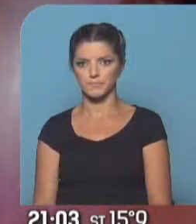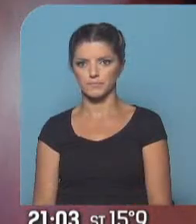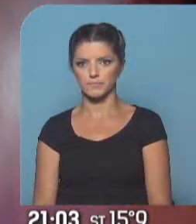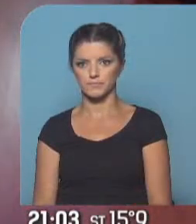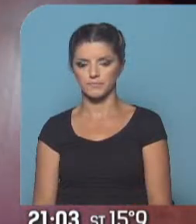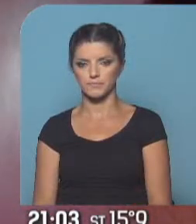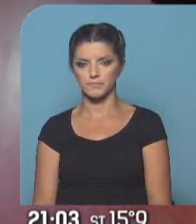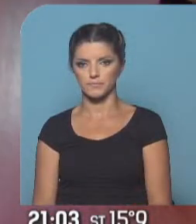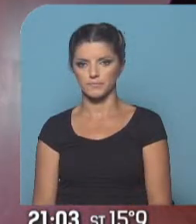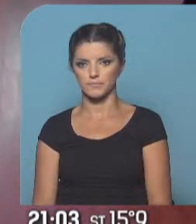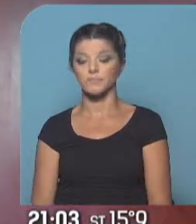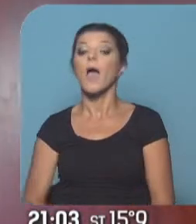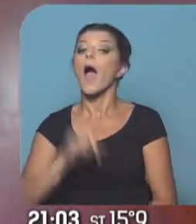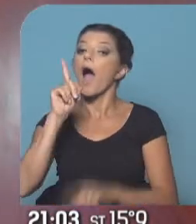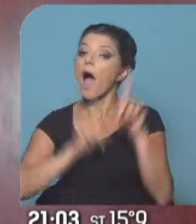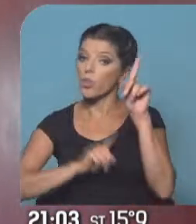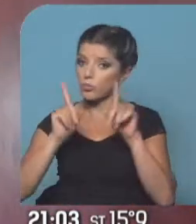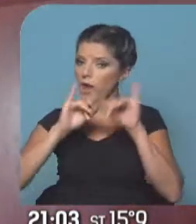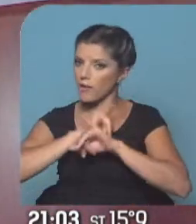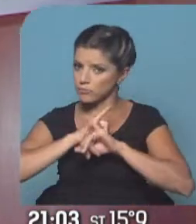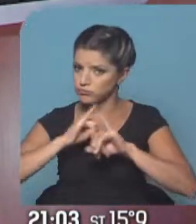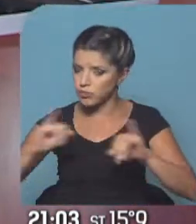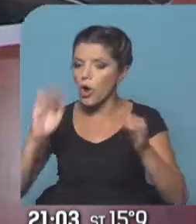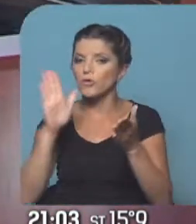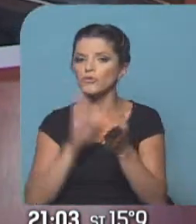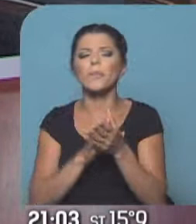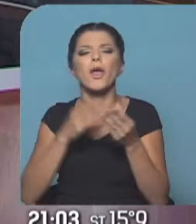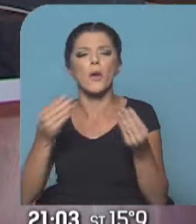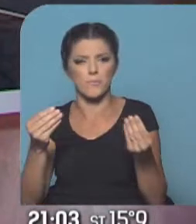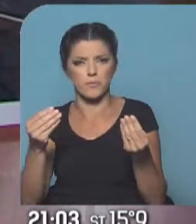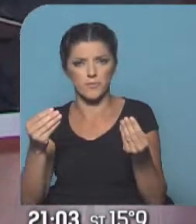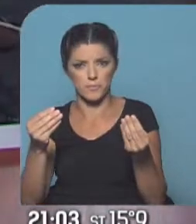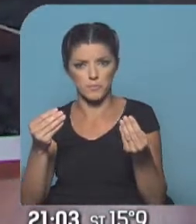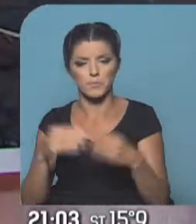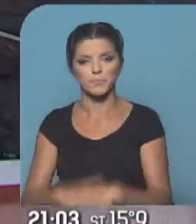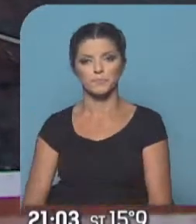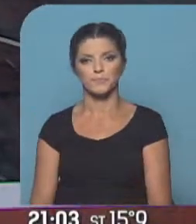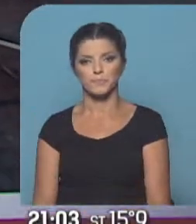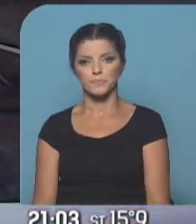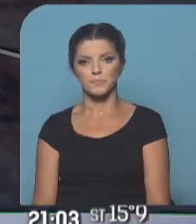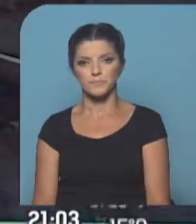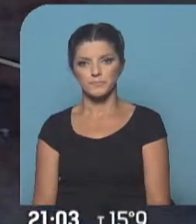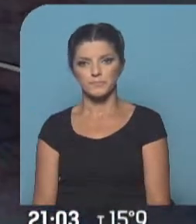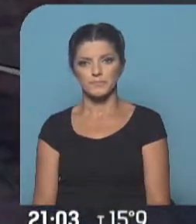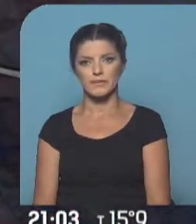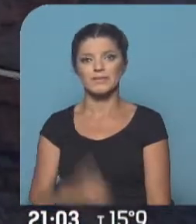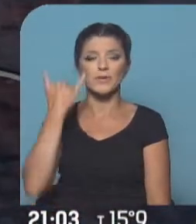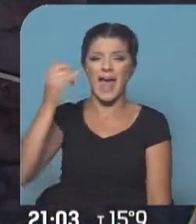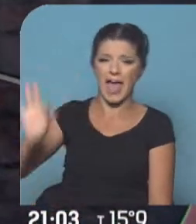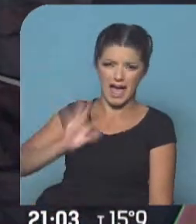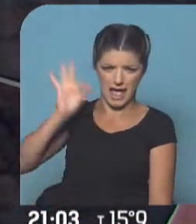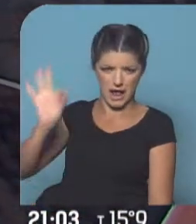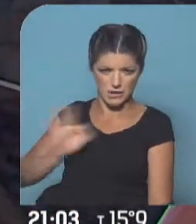Bien, y vamos a brindarles algunos detalles de lo que es esta operación enorme que se realizó a lo largo de varios años,